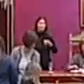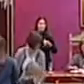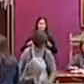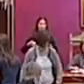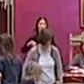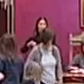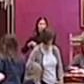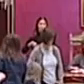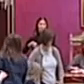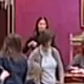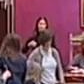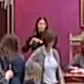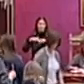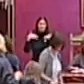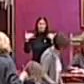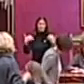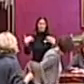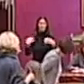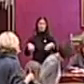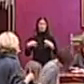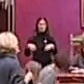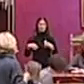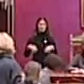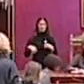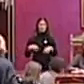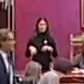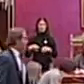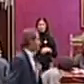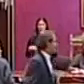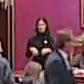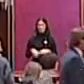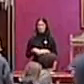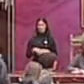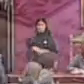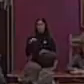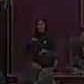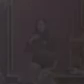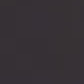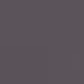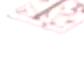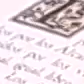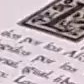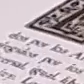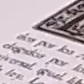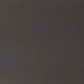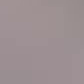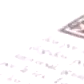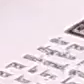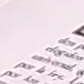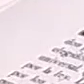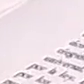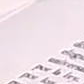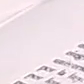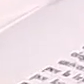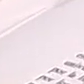62 puntos en el orden del día de un pleno ordinario que está a punto de comenzar. Vemos ya cómo los concejales van ocupando sus